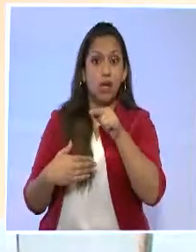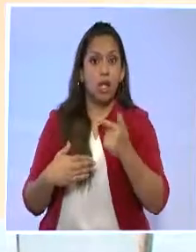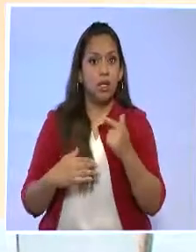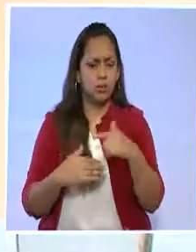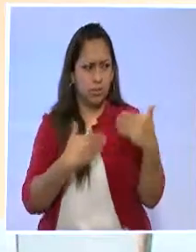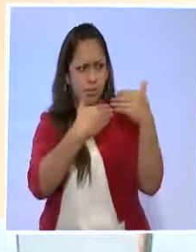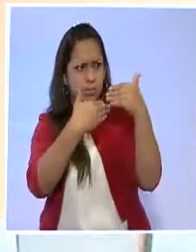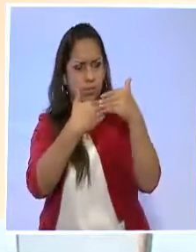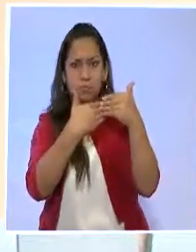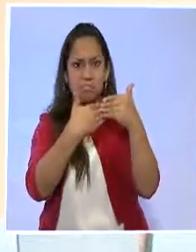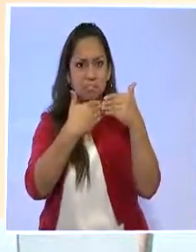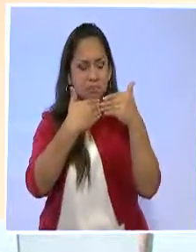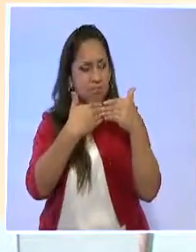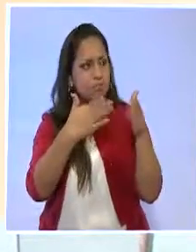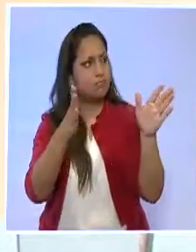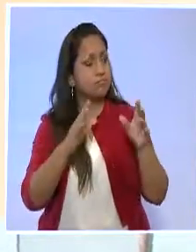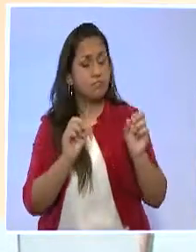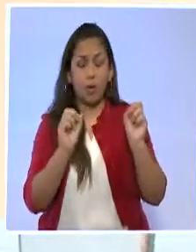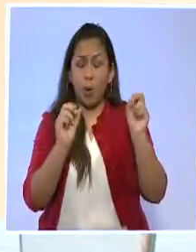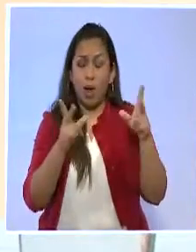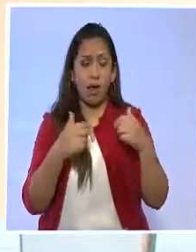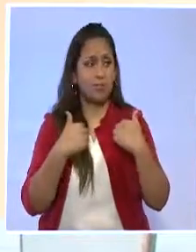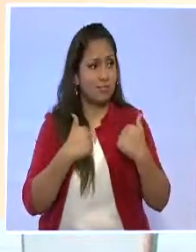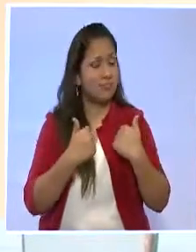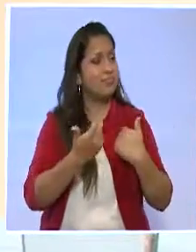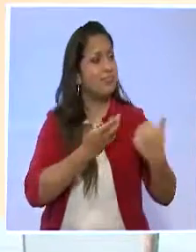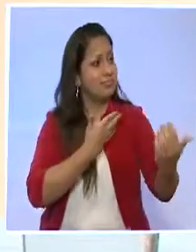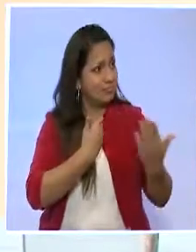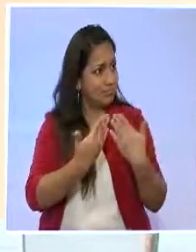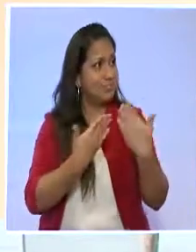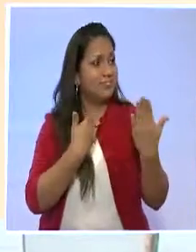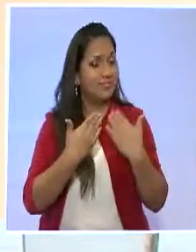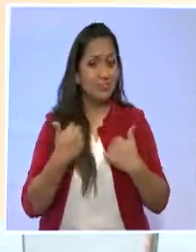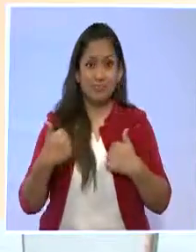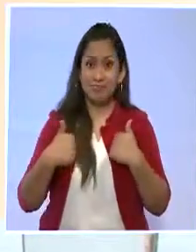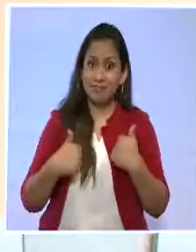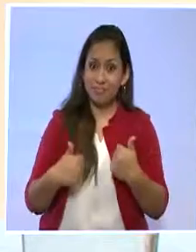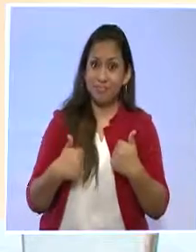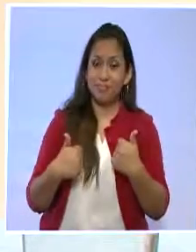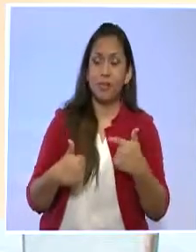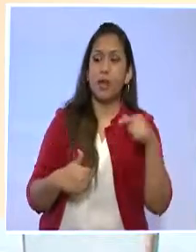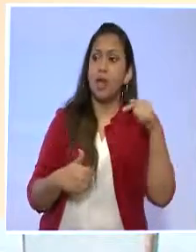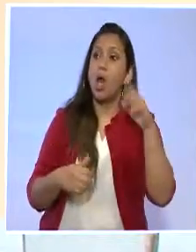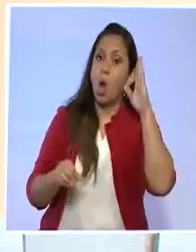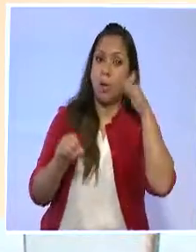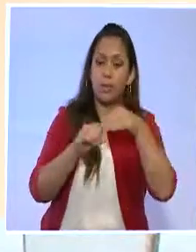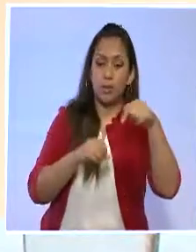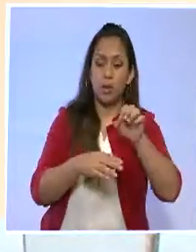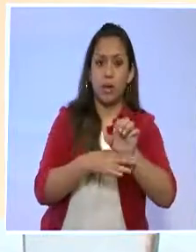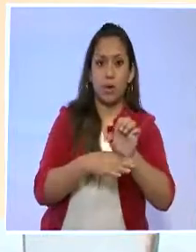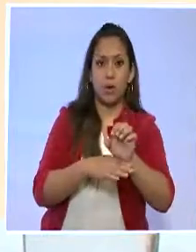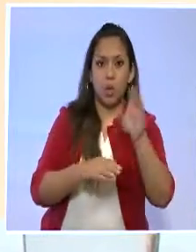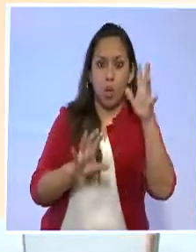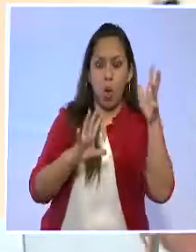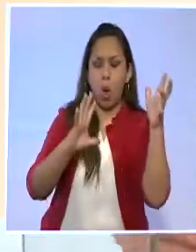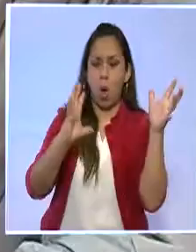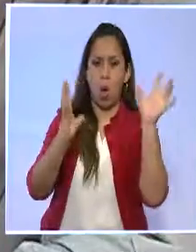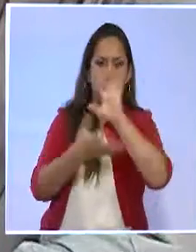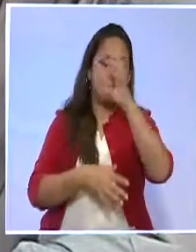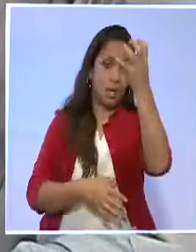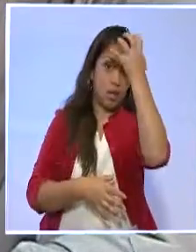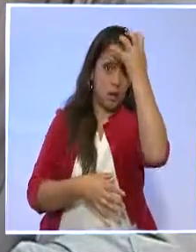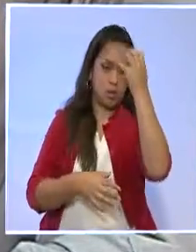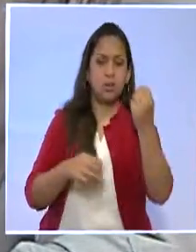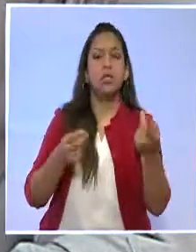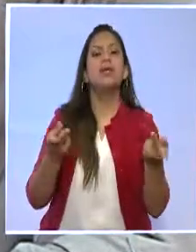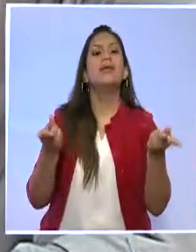muy positivo para el país en base a nuestras dos objetivos que es la revolución educativa y también la revolución agraria y converso